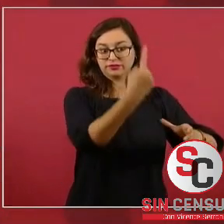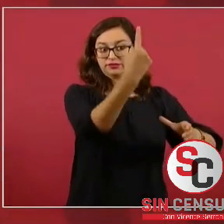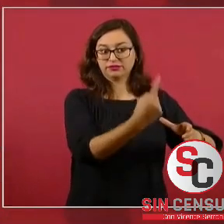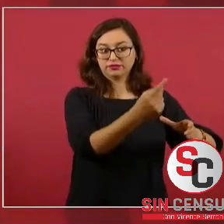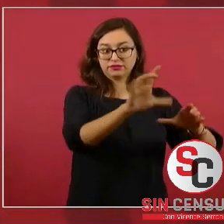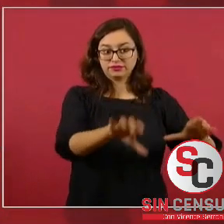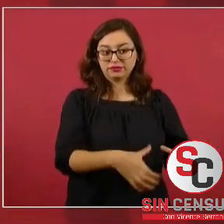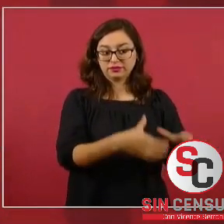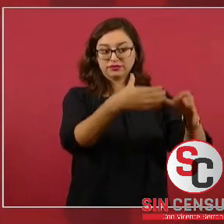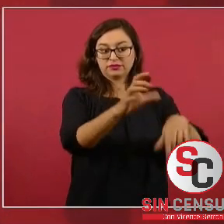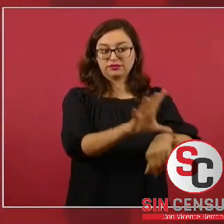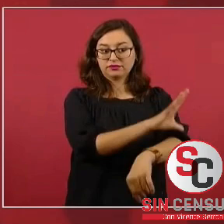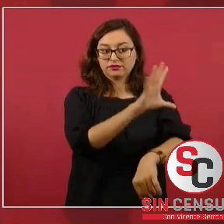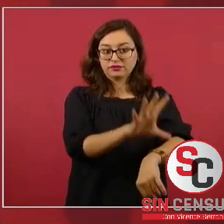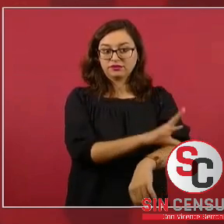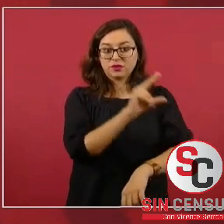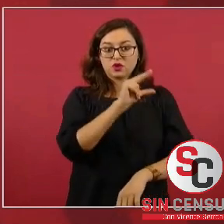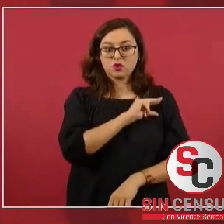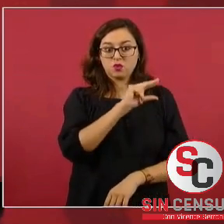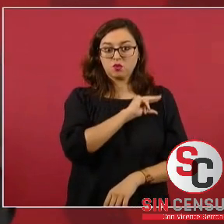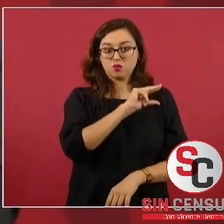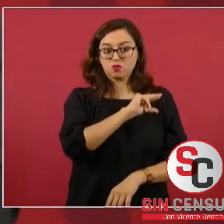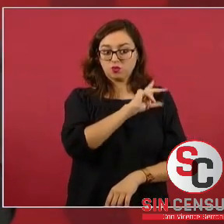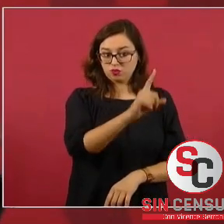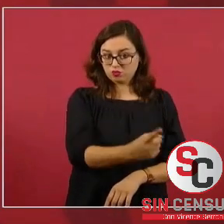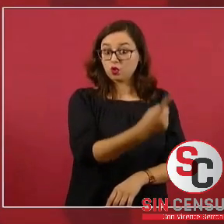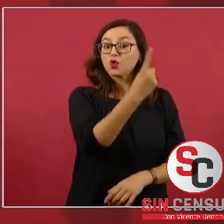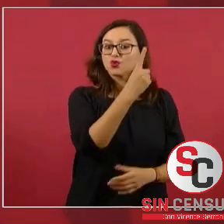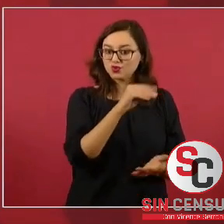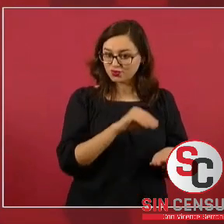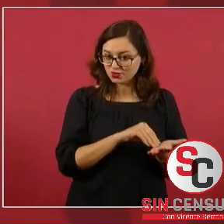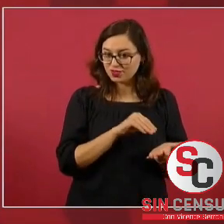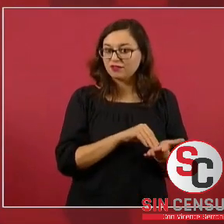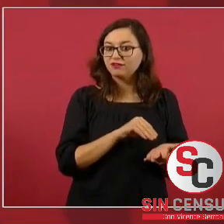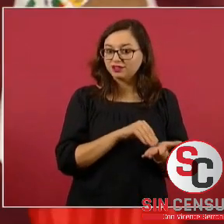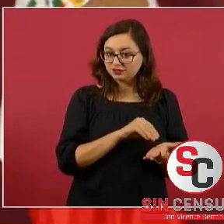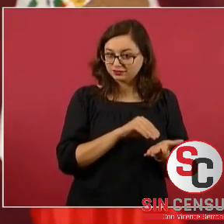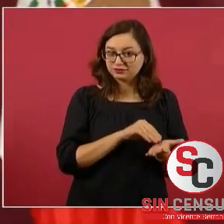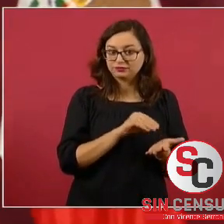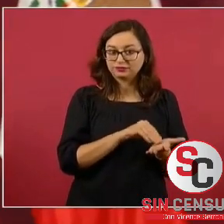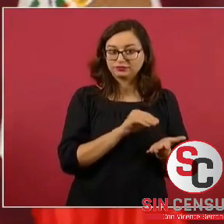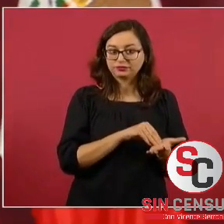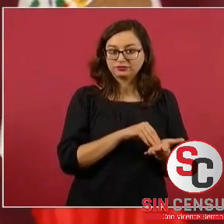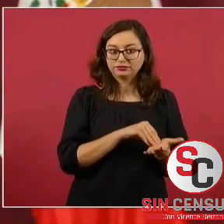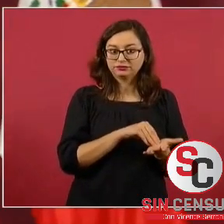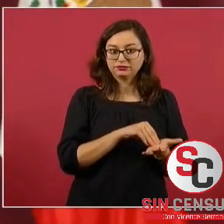electricidad lo tenía y todavía tiene mucha influencia.